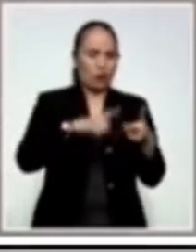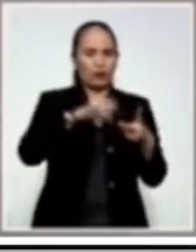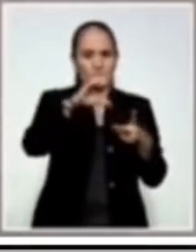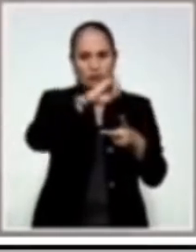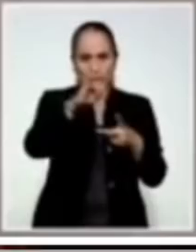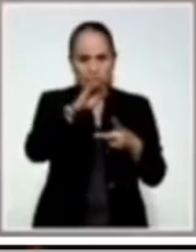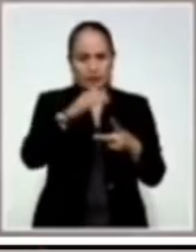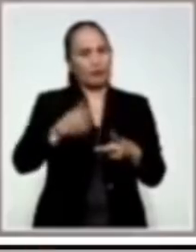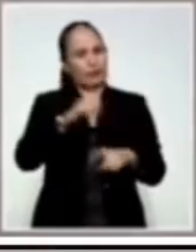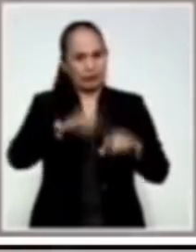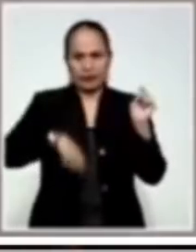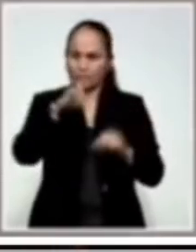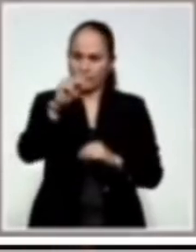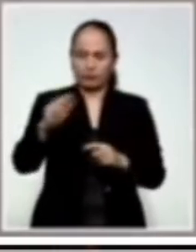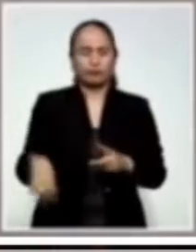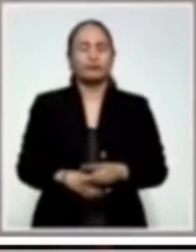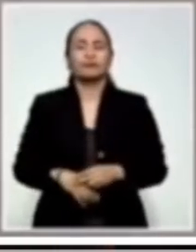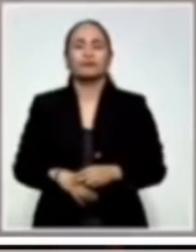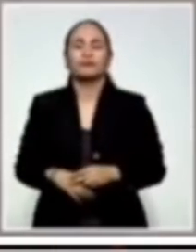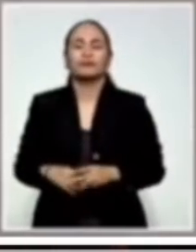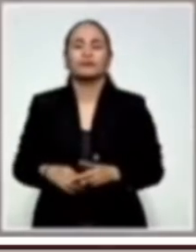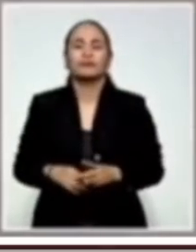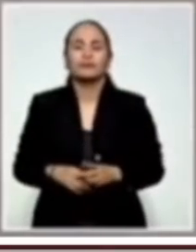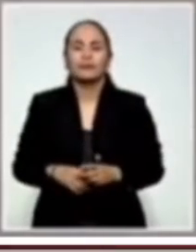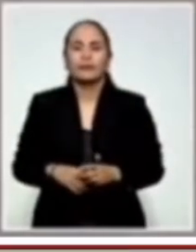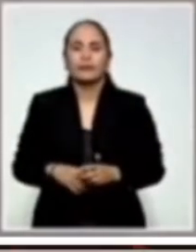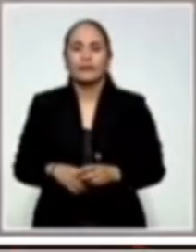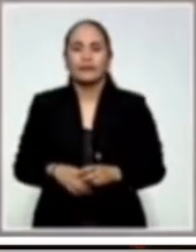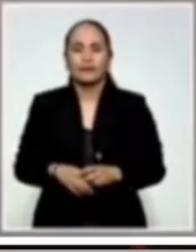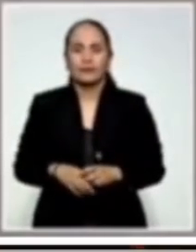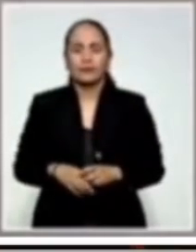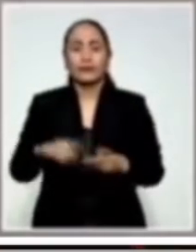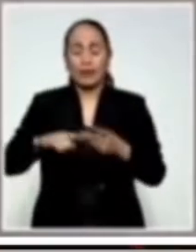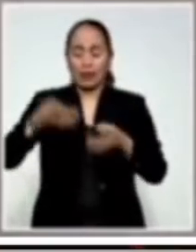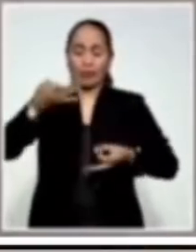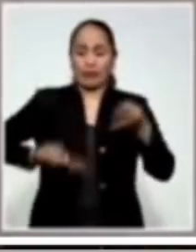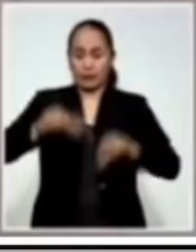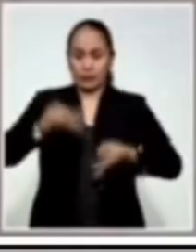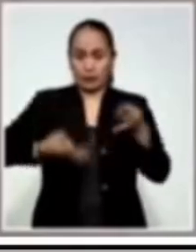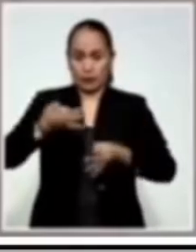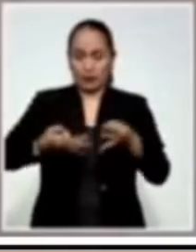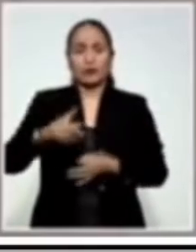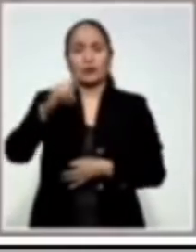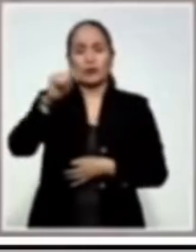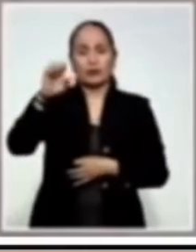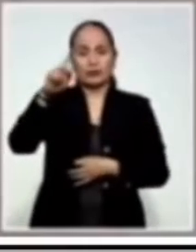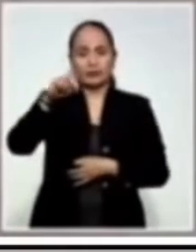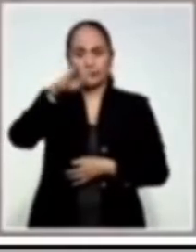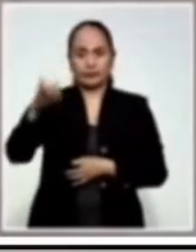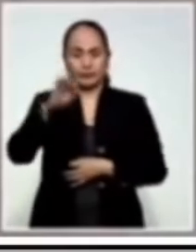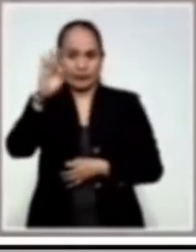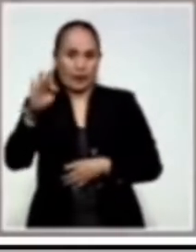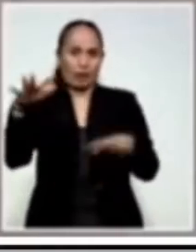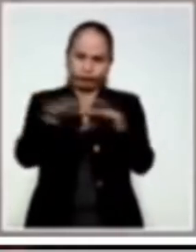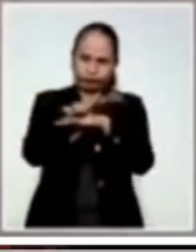Segundo, no se iba a reformar el Tribunal Electoral del Poder Judicial de la Federación porque eso